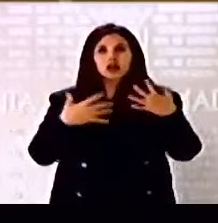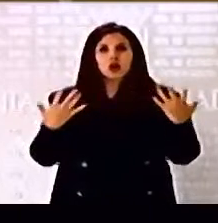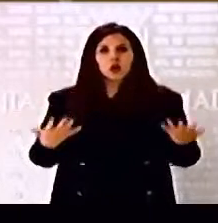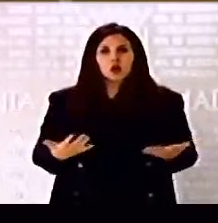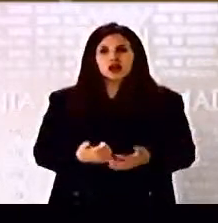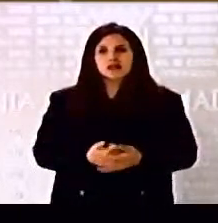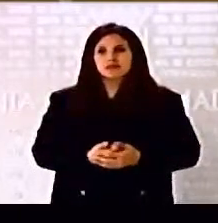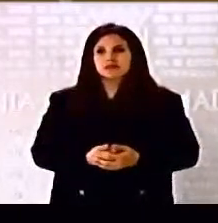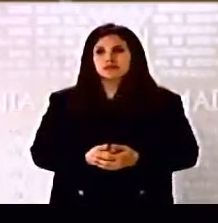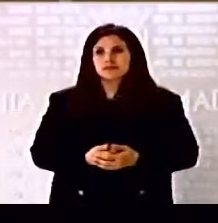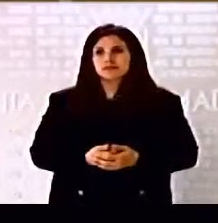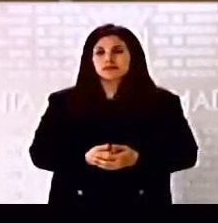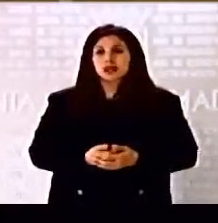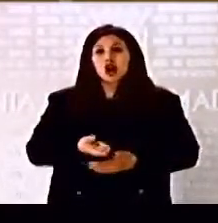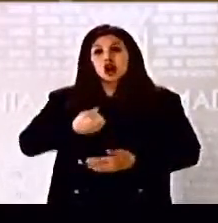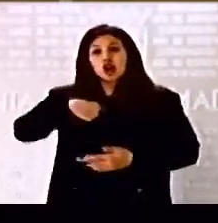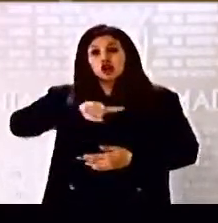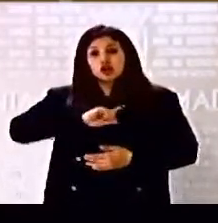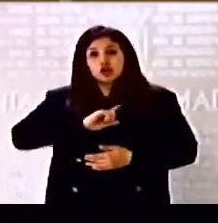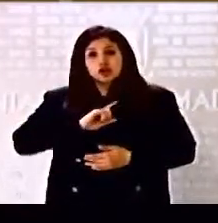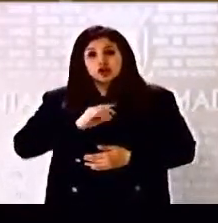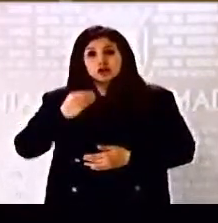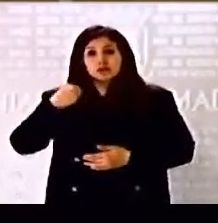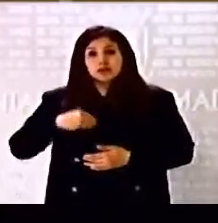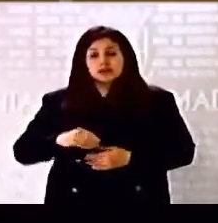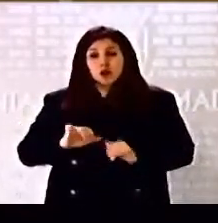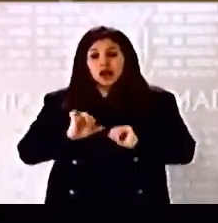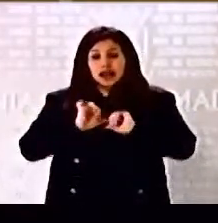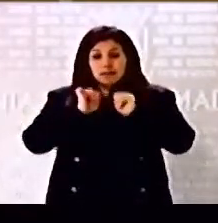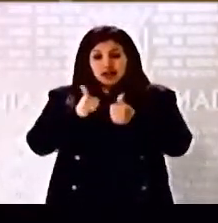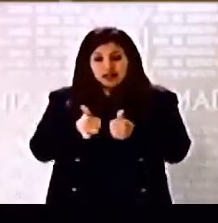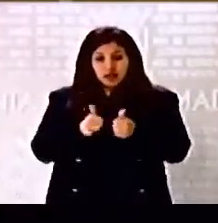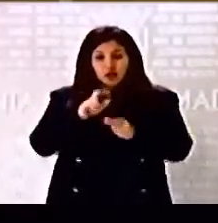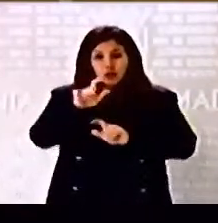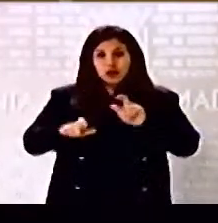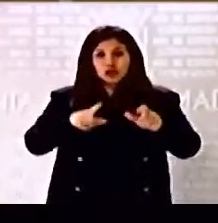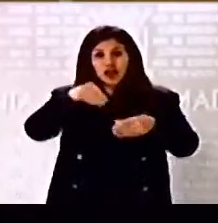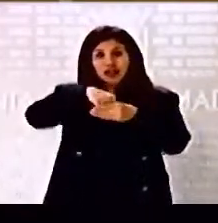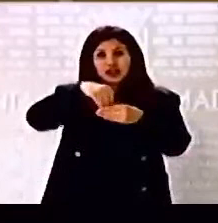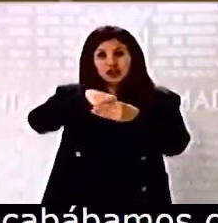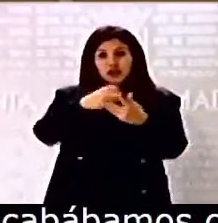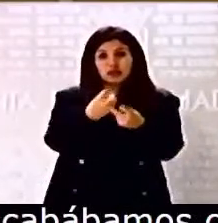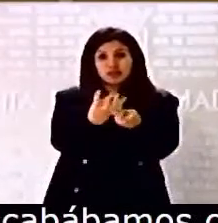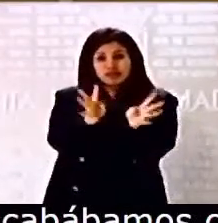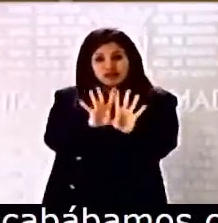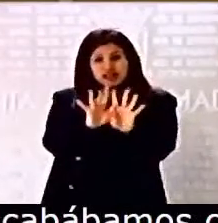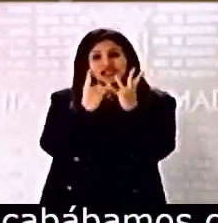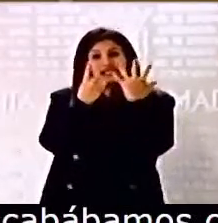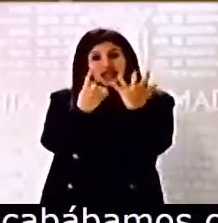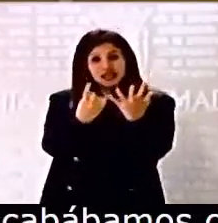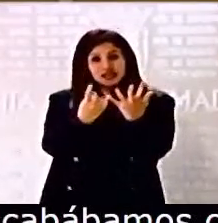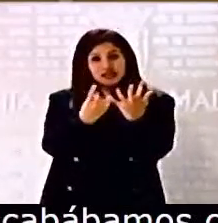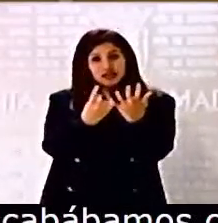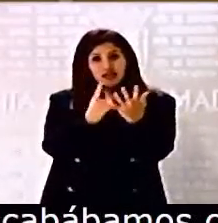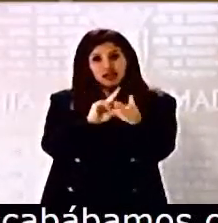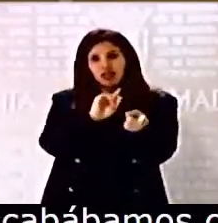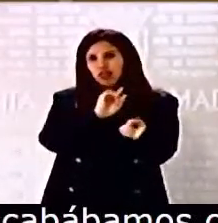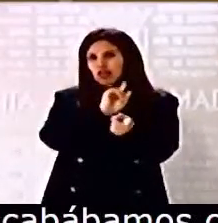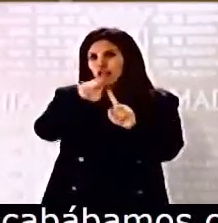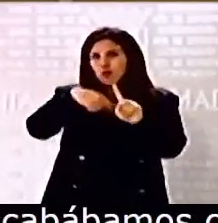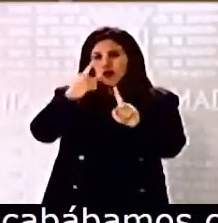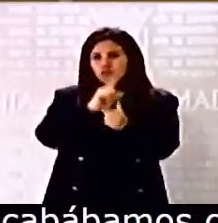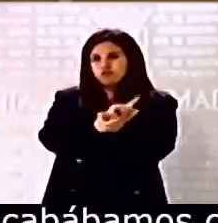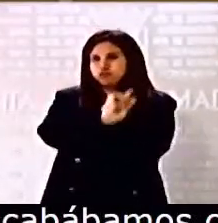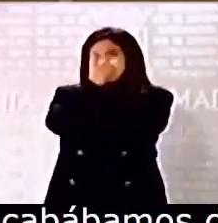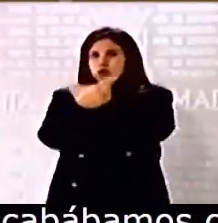que casi acabábamos de poner las mesas de 6 en el interior y las bajamos a mesas de 4 por las medidas